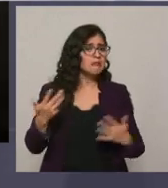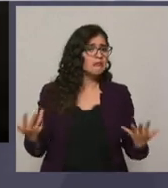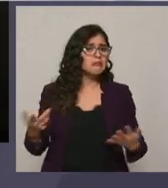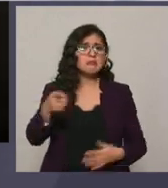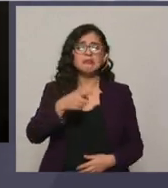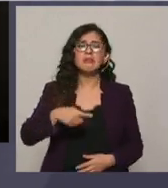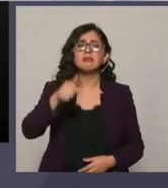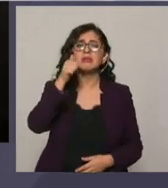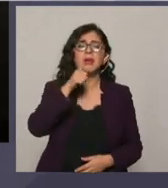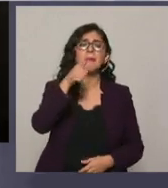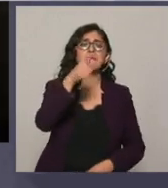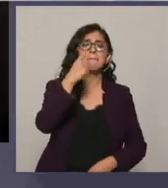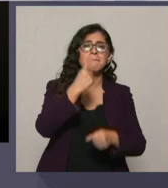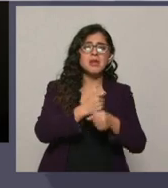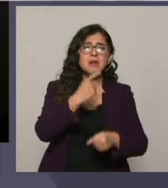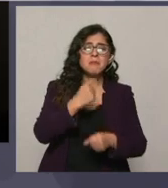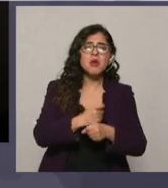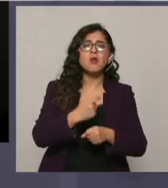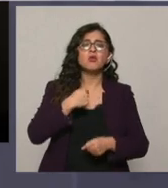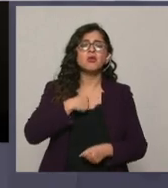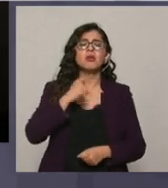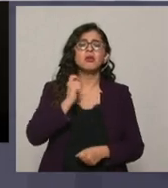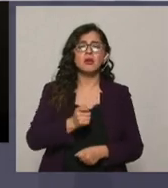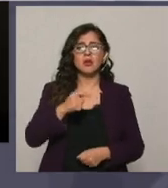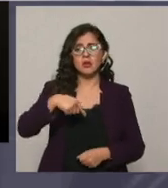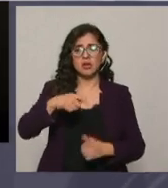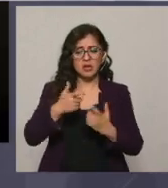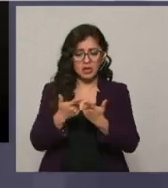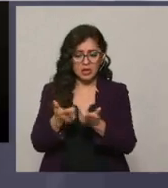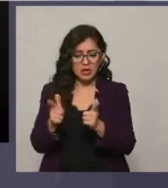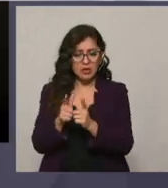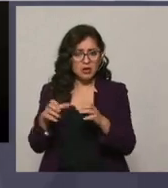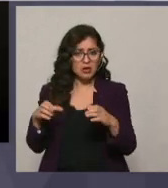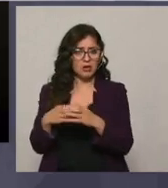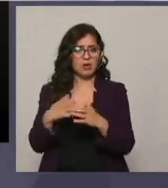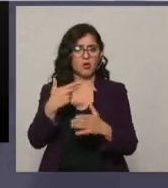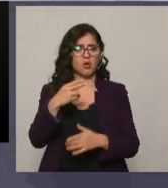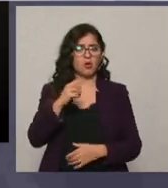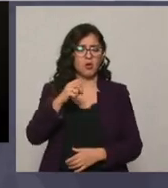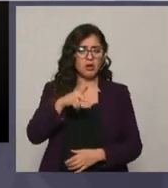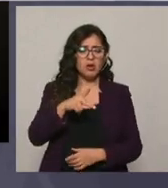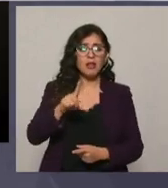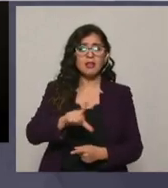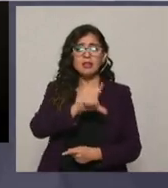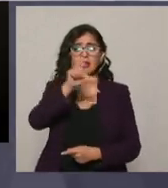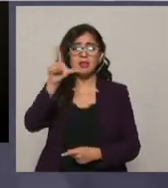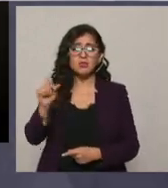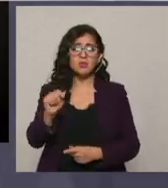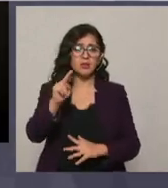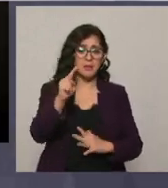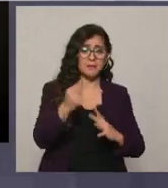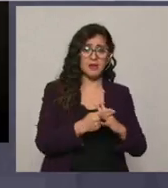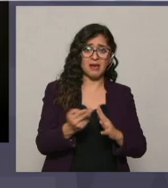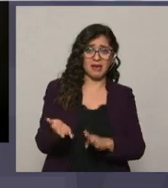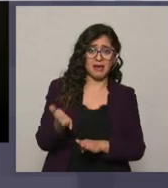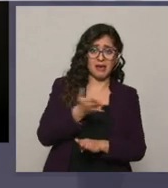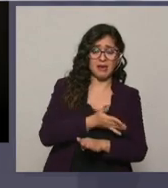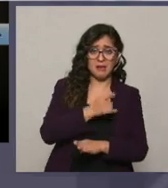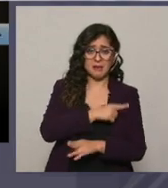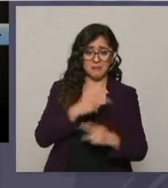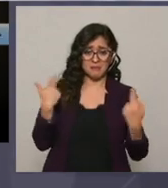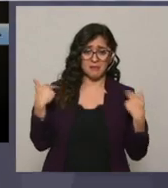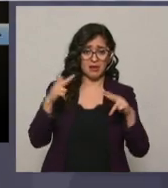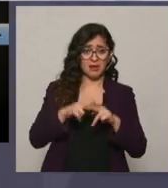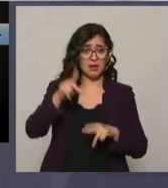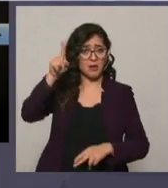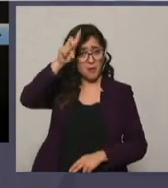clásico, primero tuve un ataque de la Legión Hulk, despuésito, un poquito antes de que asesinaran a una maestra en Monterrey,